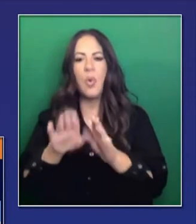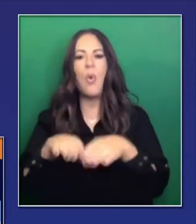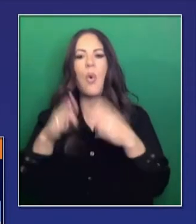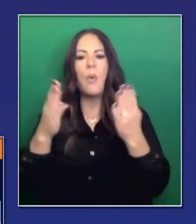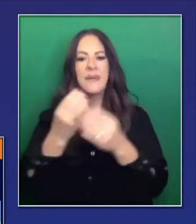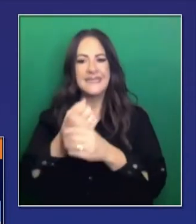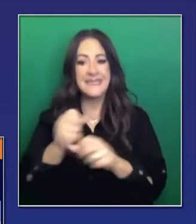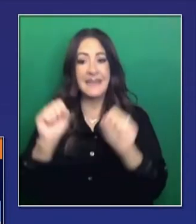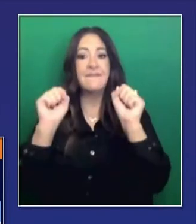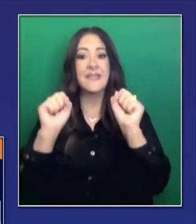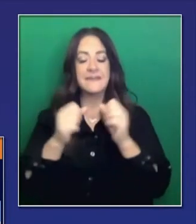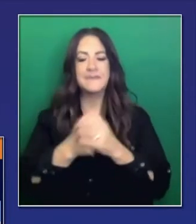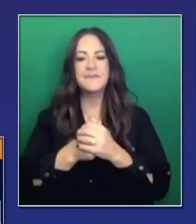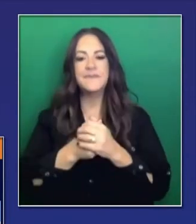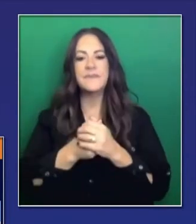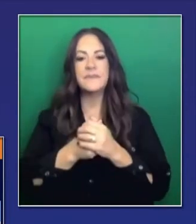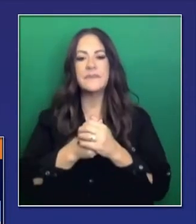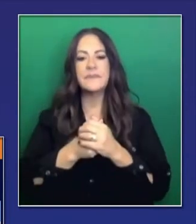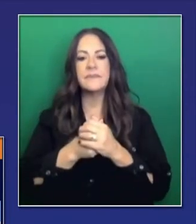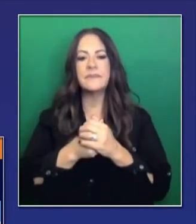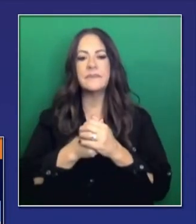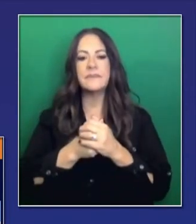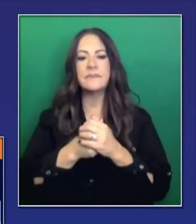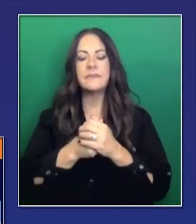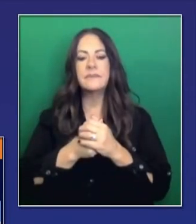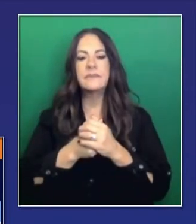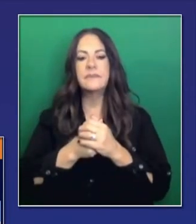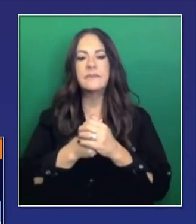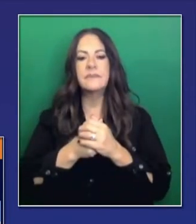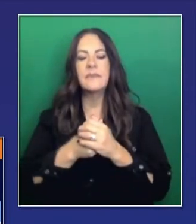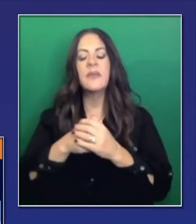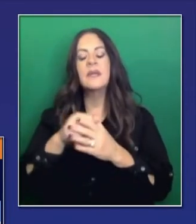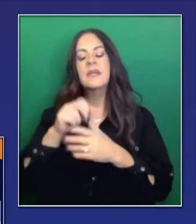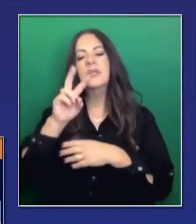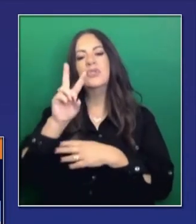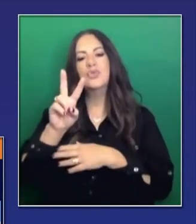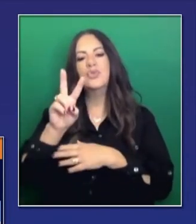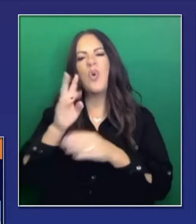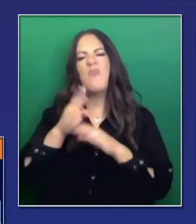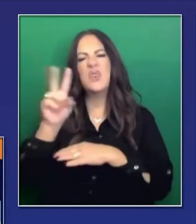en las escuelas. Y ahora hablemos de medidas de mitigación y seguridad.